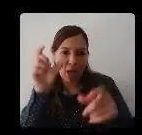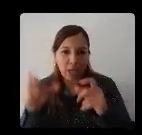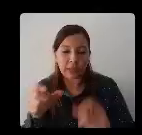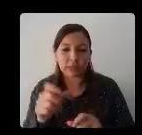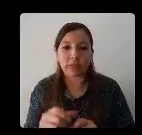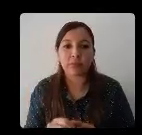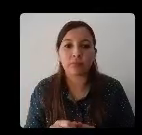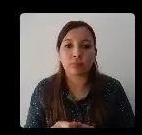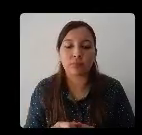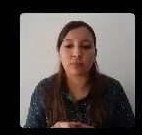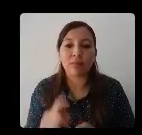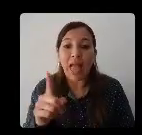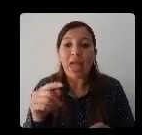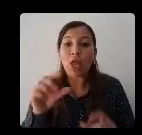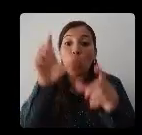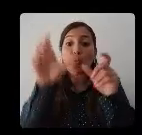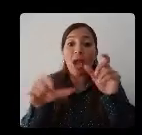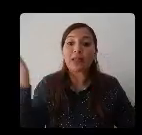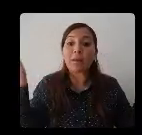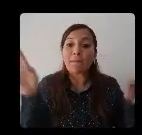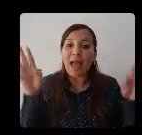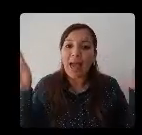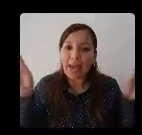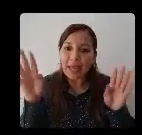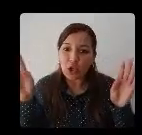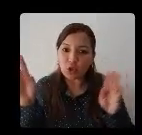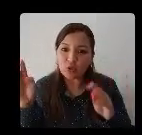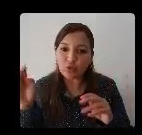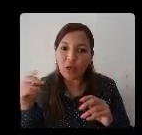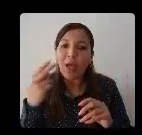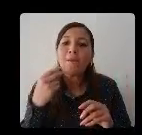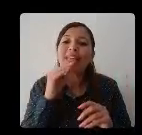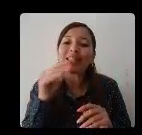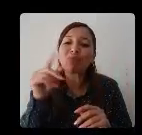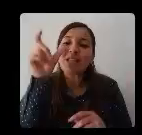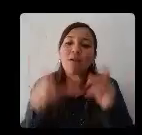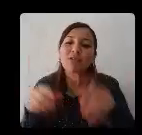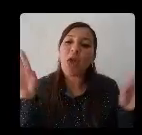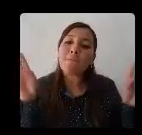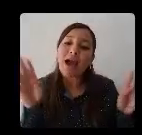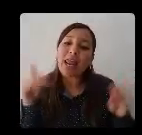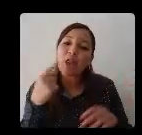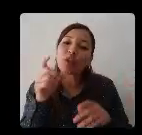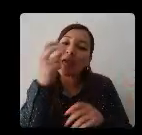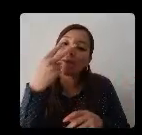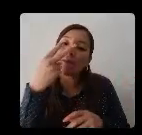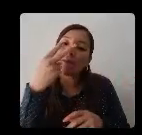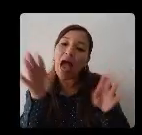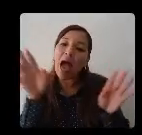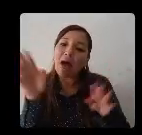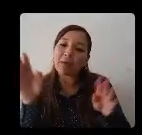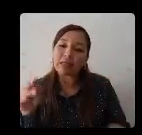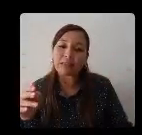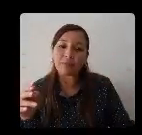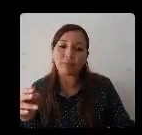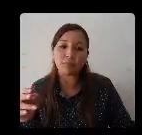su pequeño muestra, demostración de degustamiento de miel, crianza de abejas, orquídeas, crianza de vainillas.